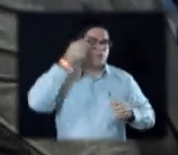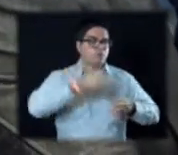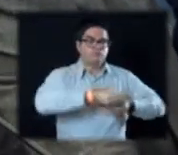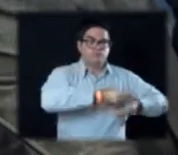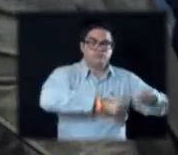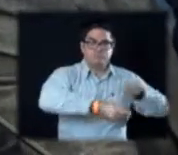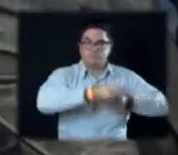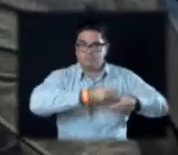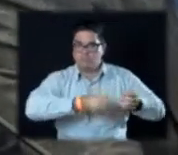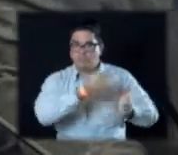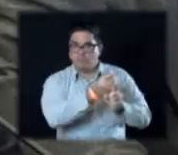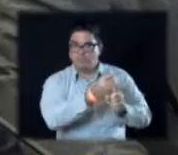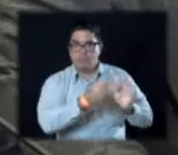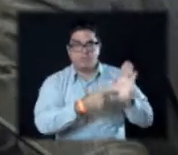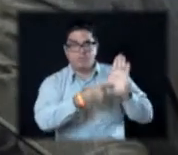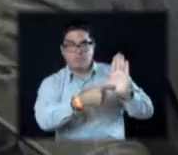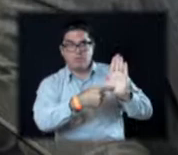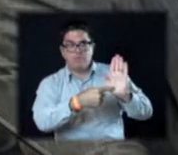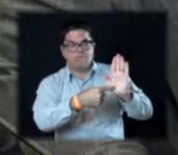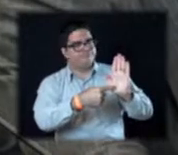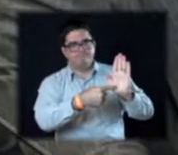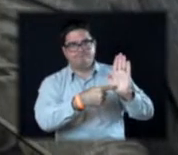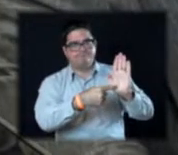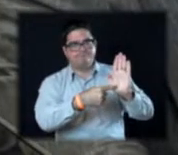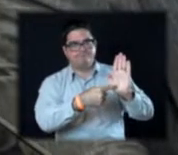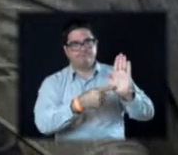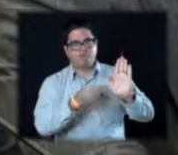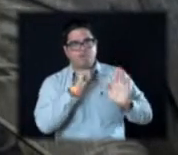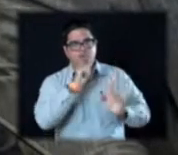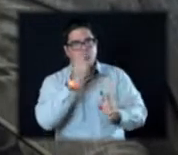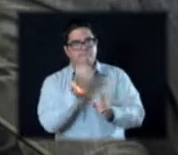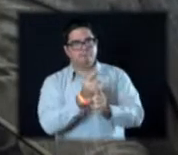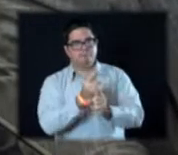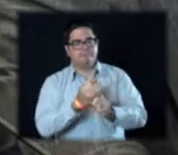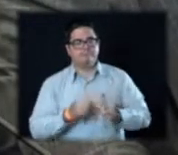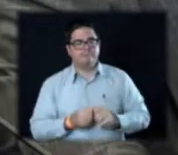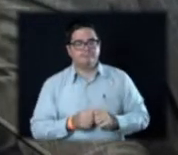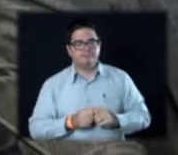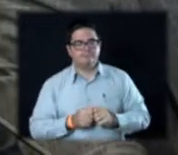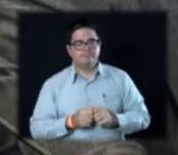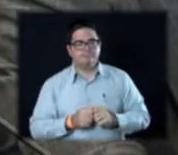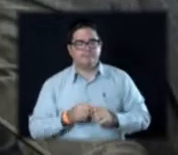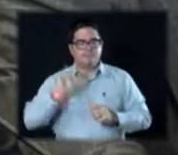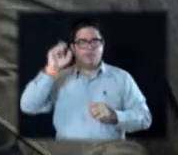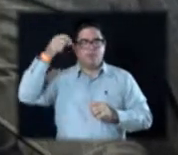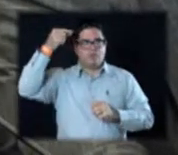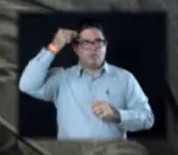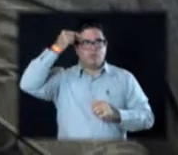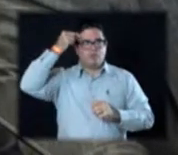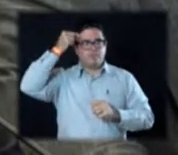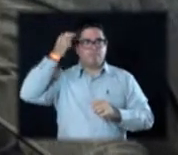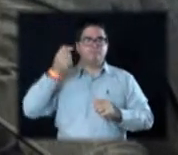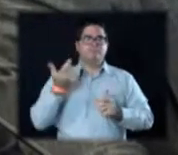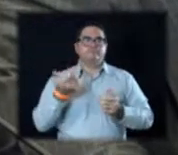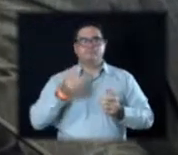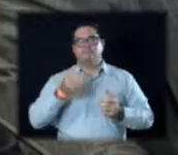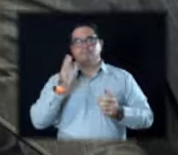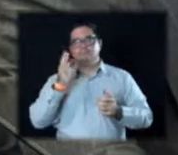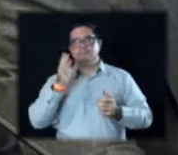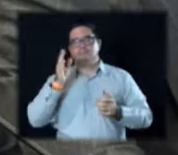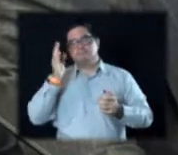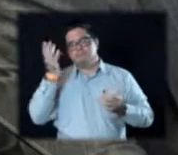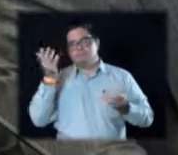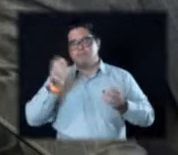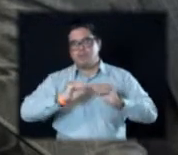tiene suficiente liquidez para operar y que el Estado escondiendo estos fondos, y esto es completamente falso.